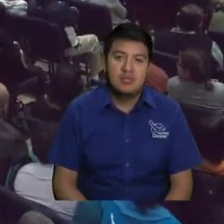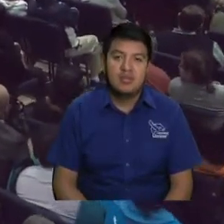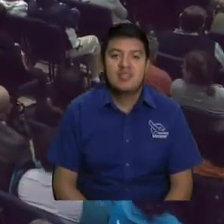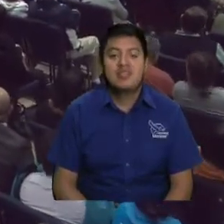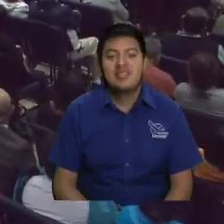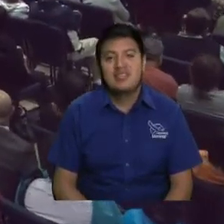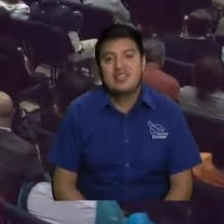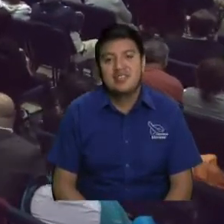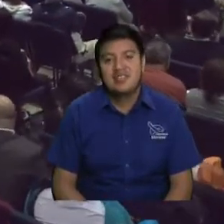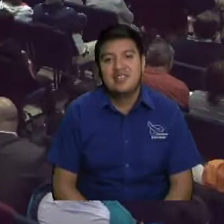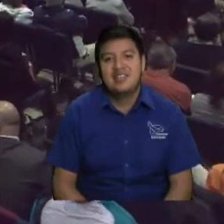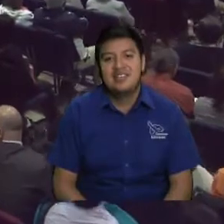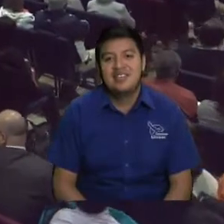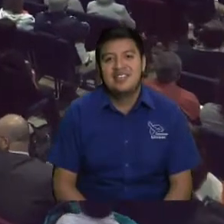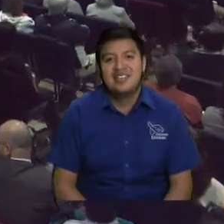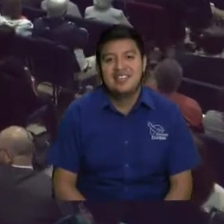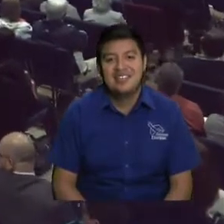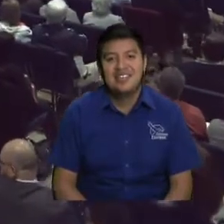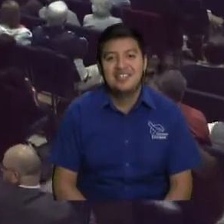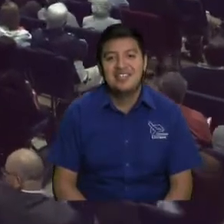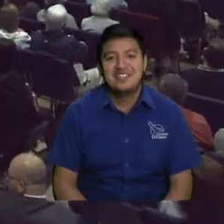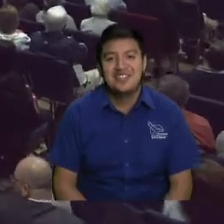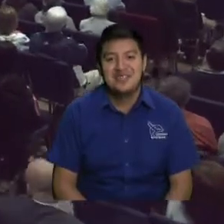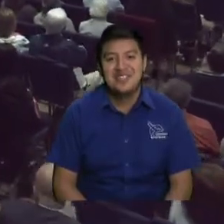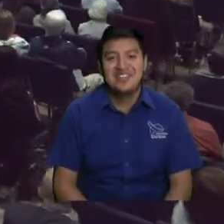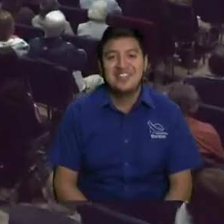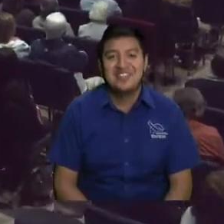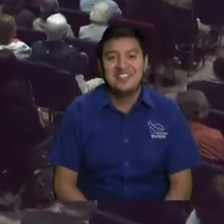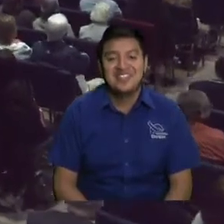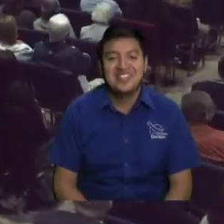Ella está acostumbrada a tronar los dedos.